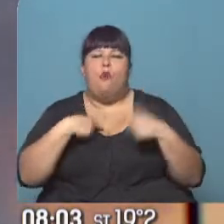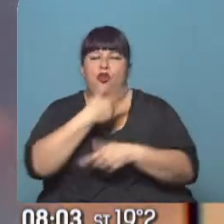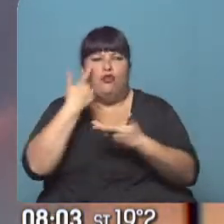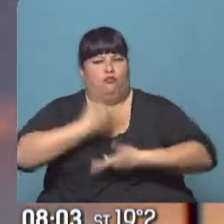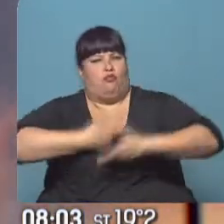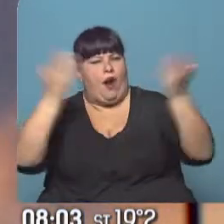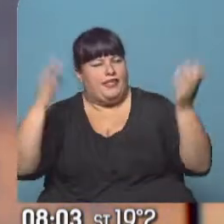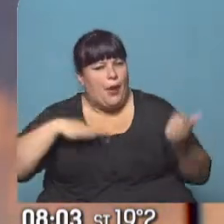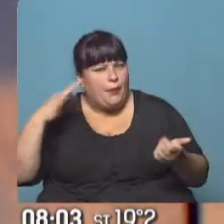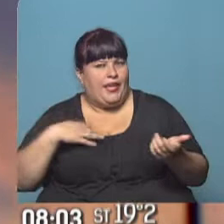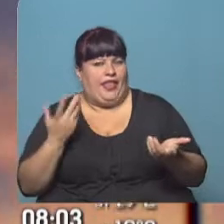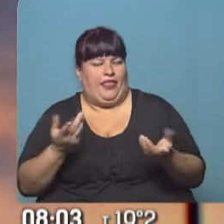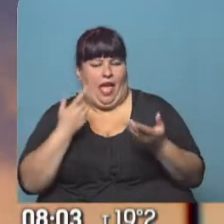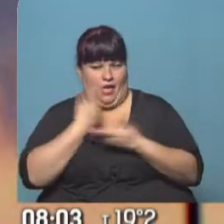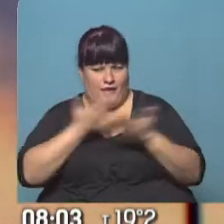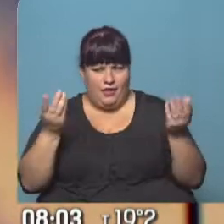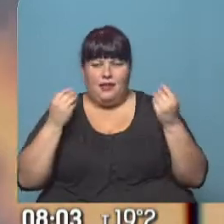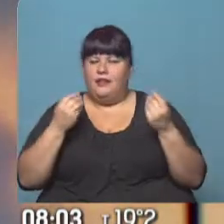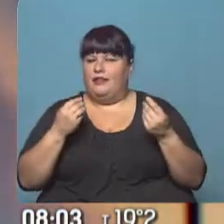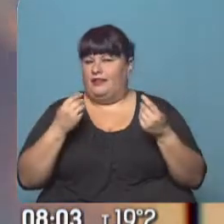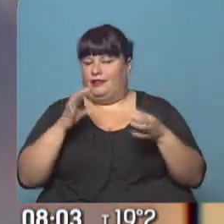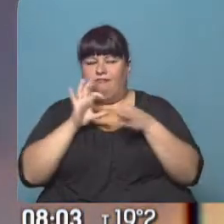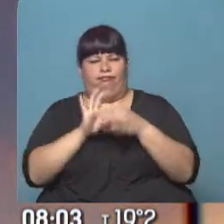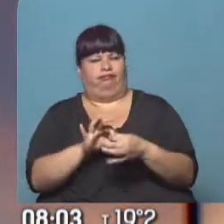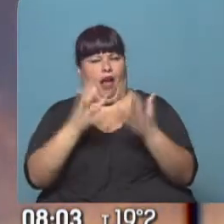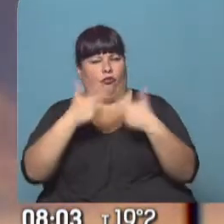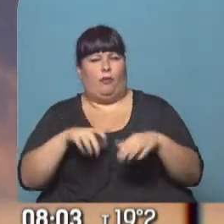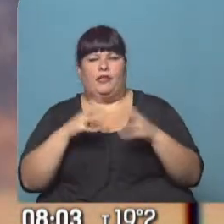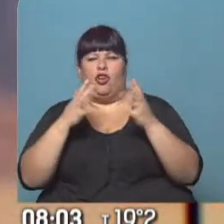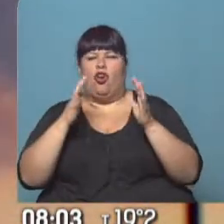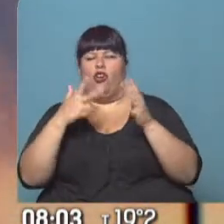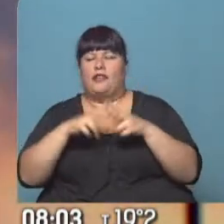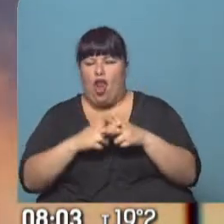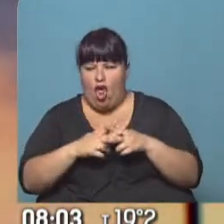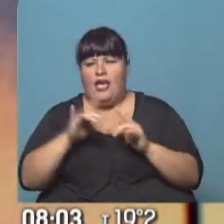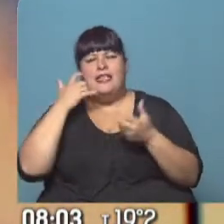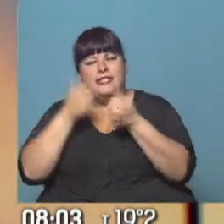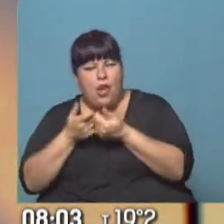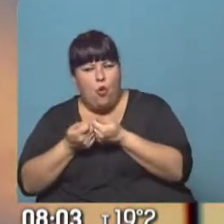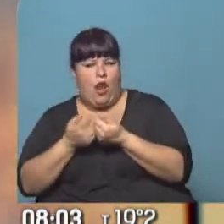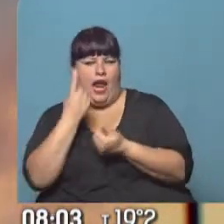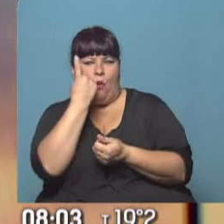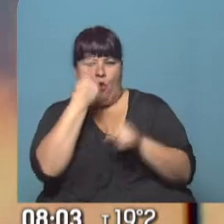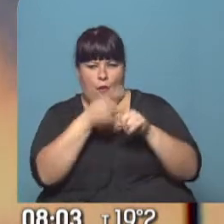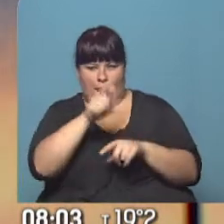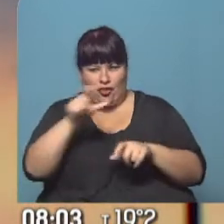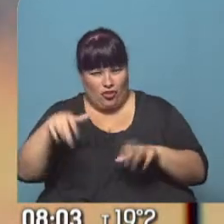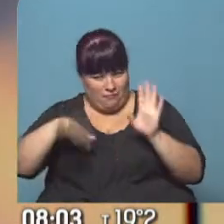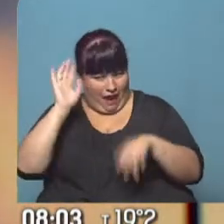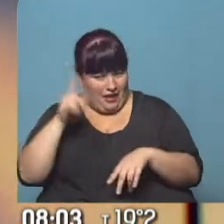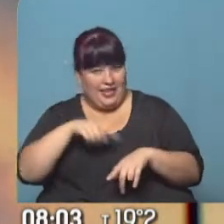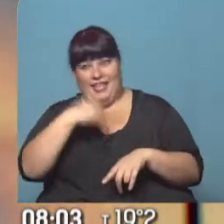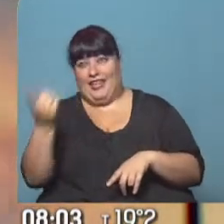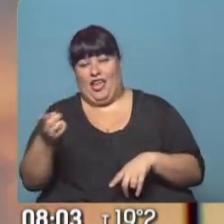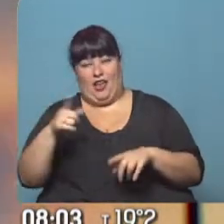exponemos, cómo es nuestra vida completamente ligada a la tecnología, hay más teléfonos celulares por persona en este país que en